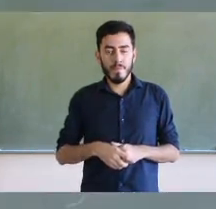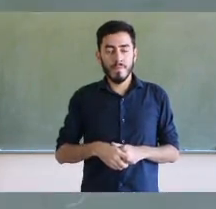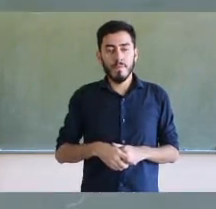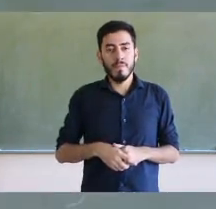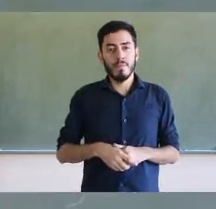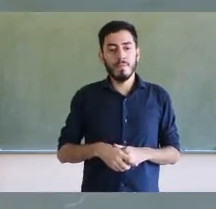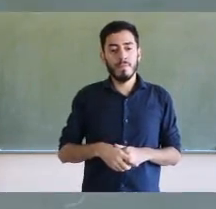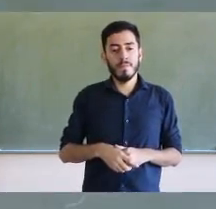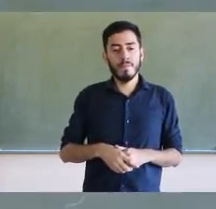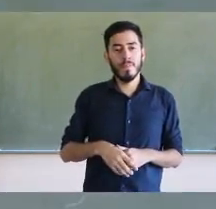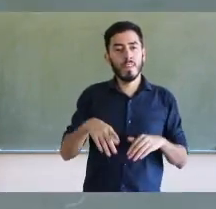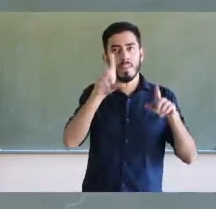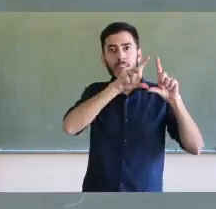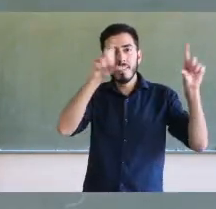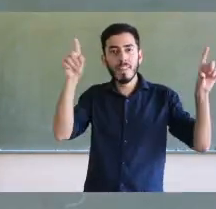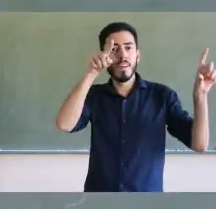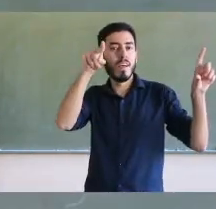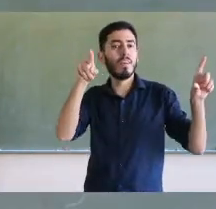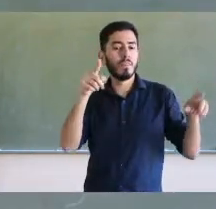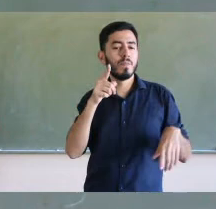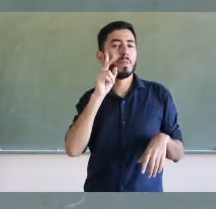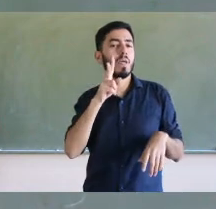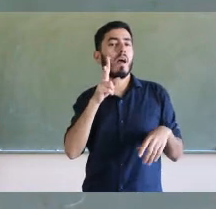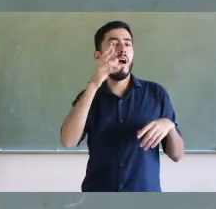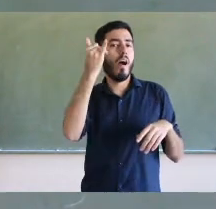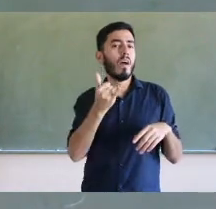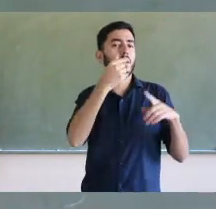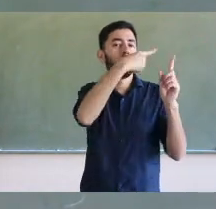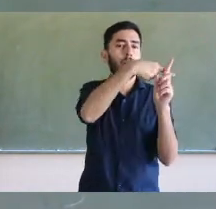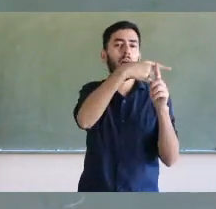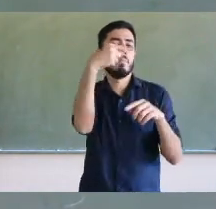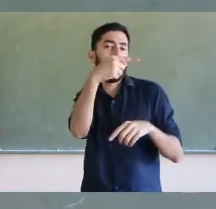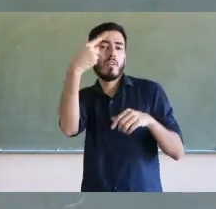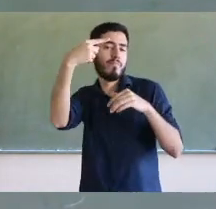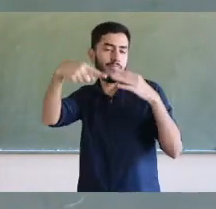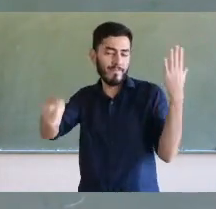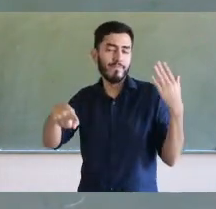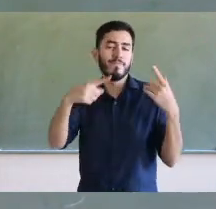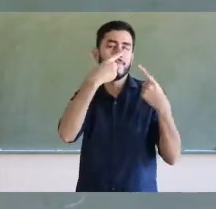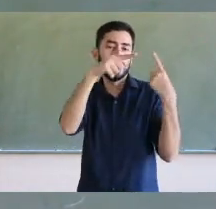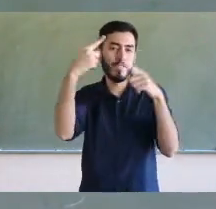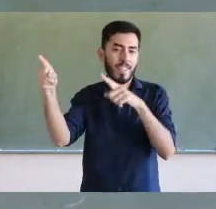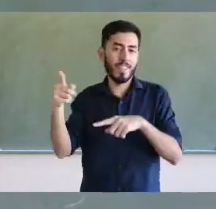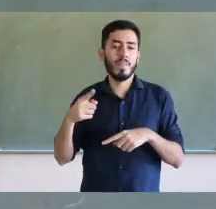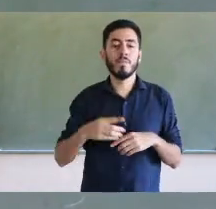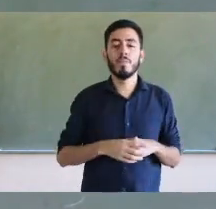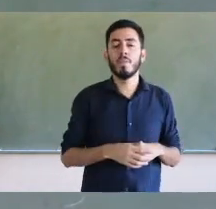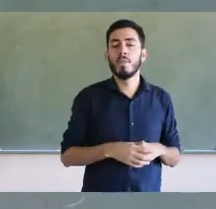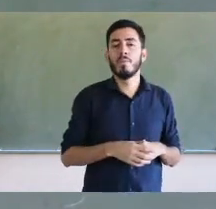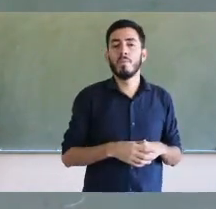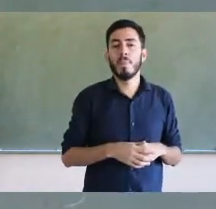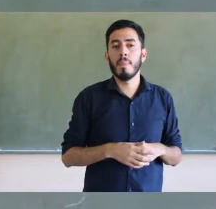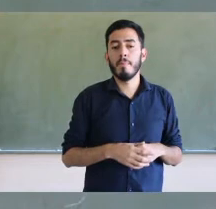En el siguiente ejercicio vamos a ver las diferentes operaciones que podemos realizar con las fracciones. Lo primero